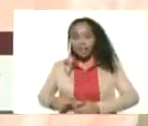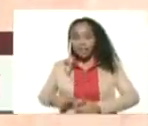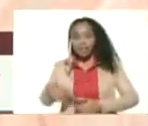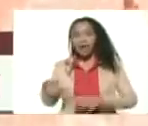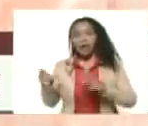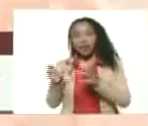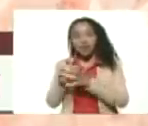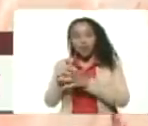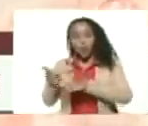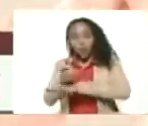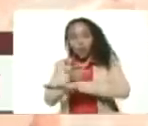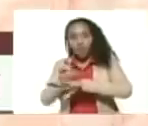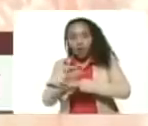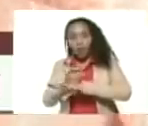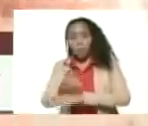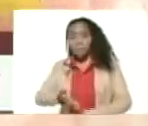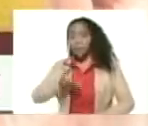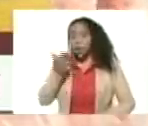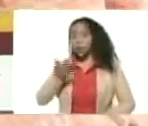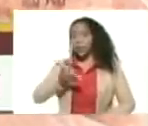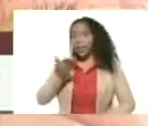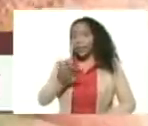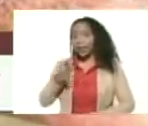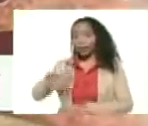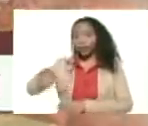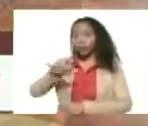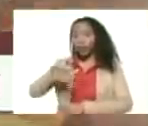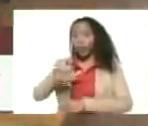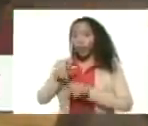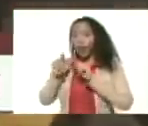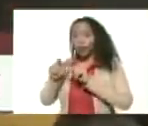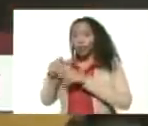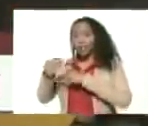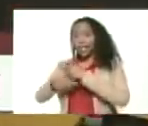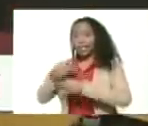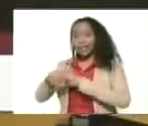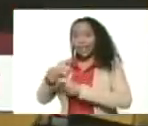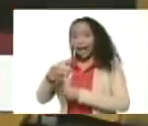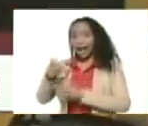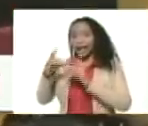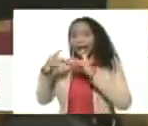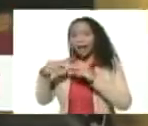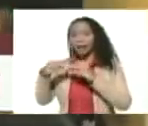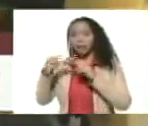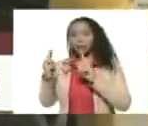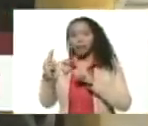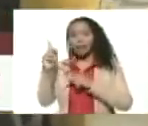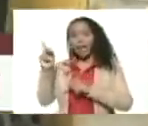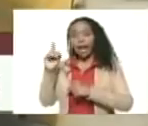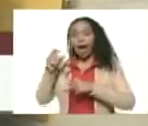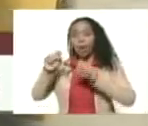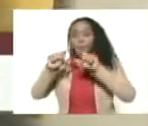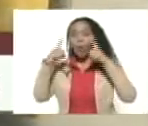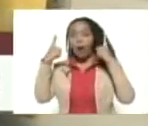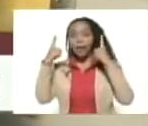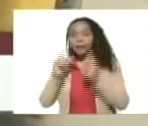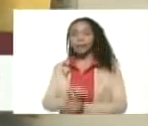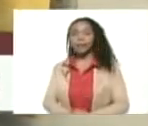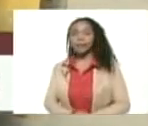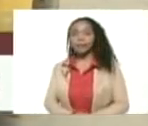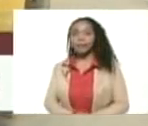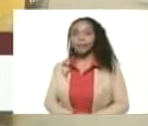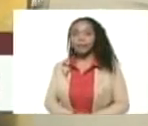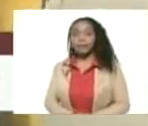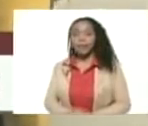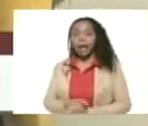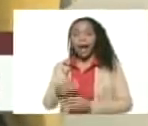gobierno. Importante, todo esto antes se hacía en un puerto, el puerto de La Guaira, o en el puerto de Puerto Cabello.